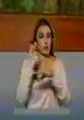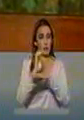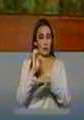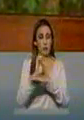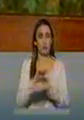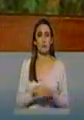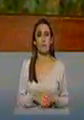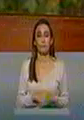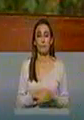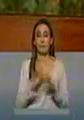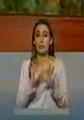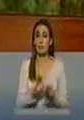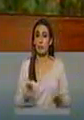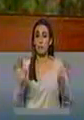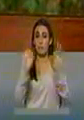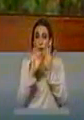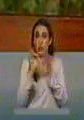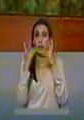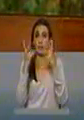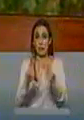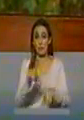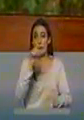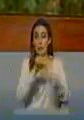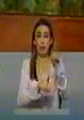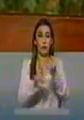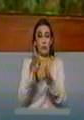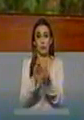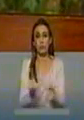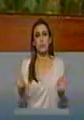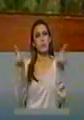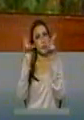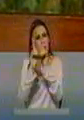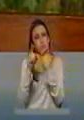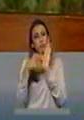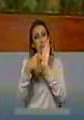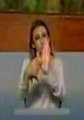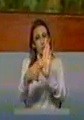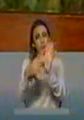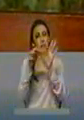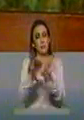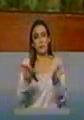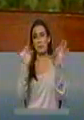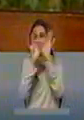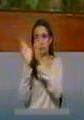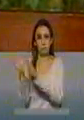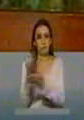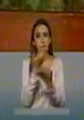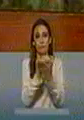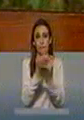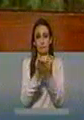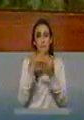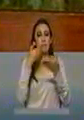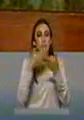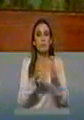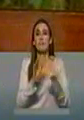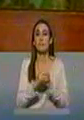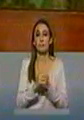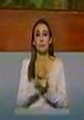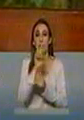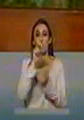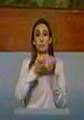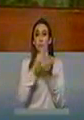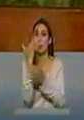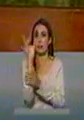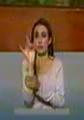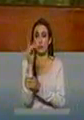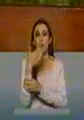país? Es importante tener en cuenta ciertas cifras que ponen en evidencia la importancia de este sector. Por ejemplo, en el año